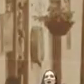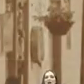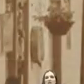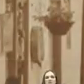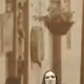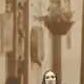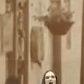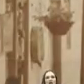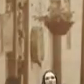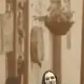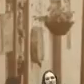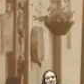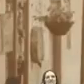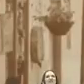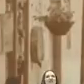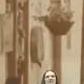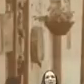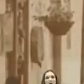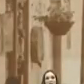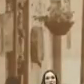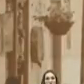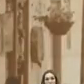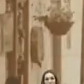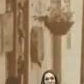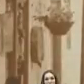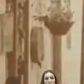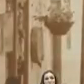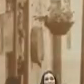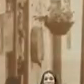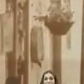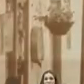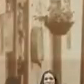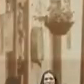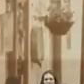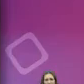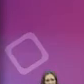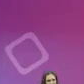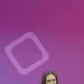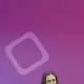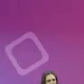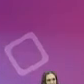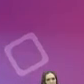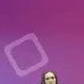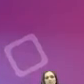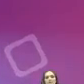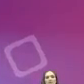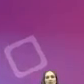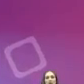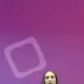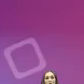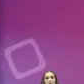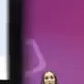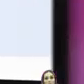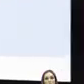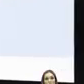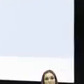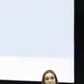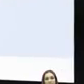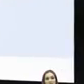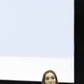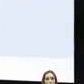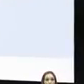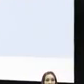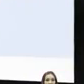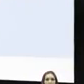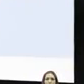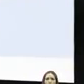año sin ningún costo. Papel y lápiz, porque ya les contamos de qué se trata y cómo pueden aplicar. En oportunidades para que comerciantes de pequeños